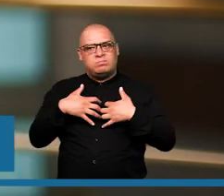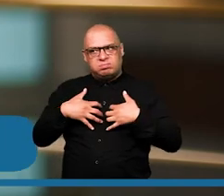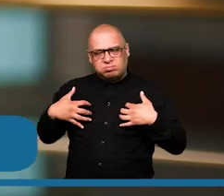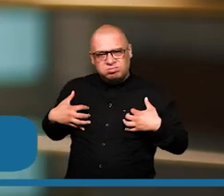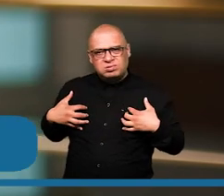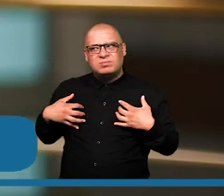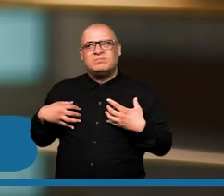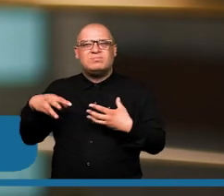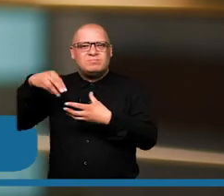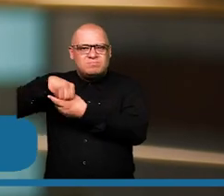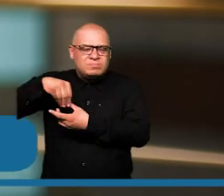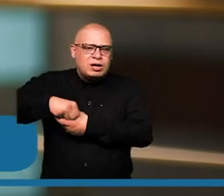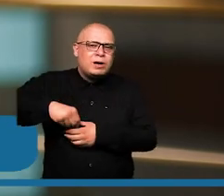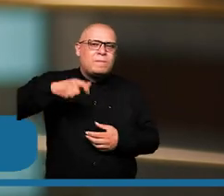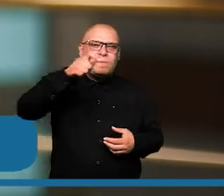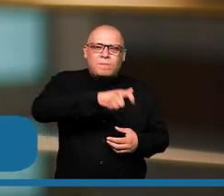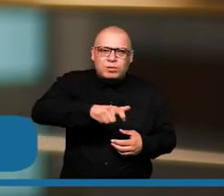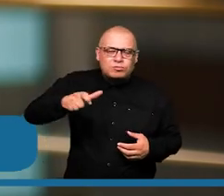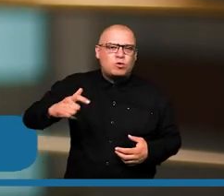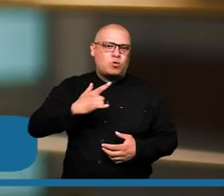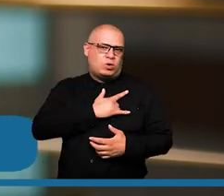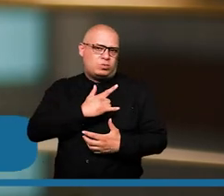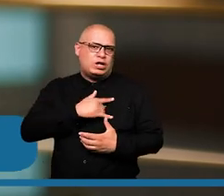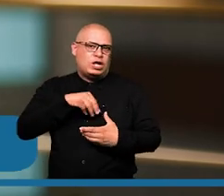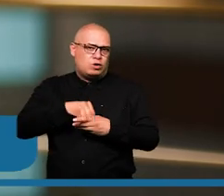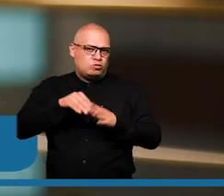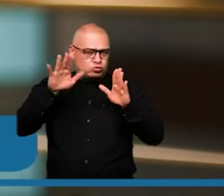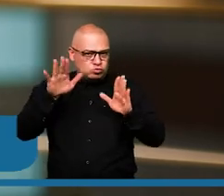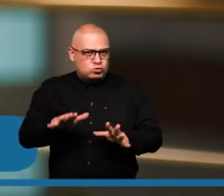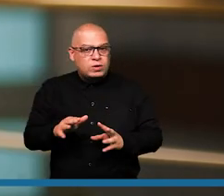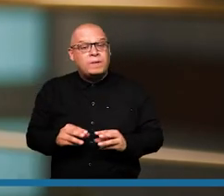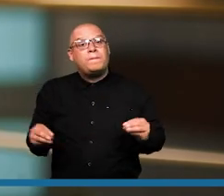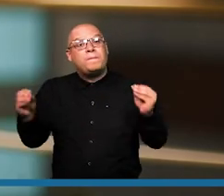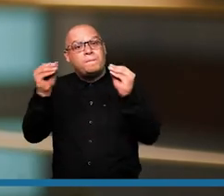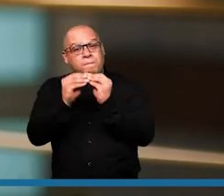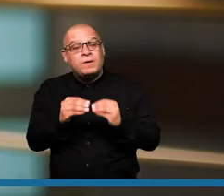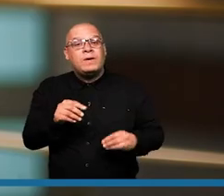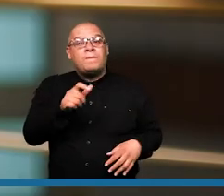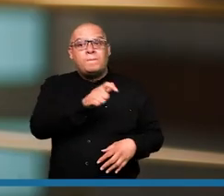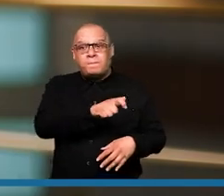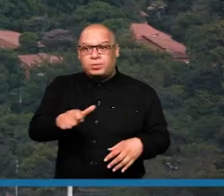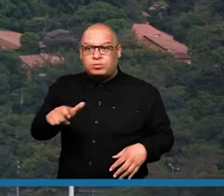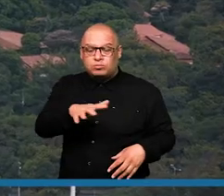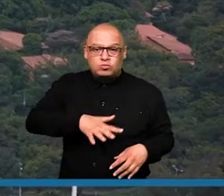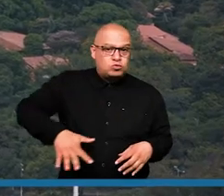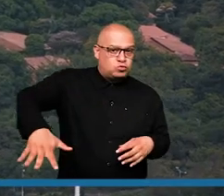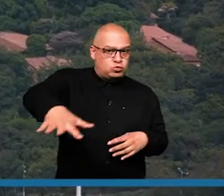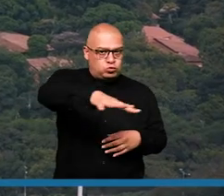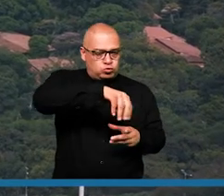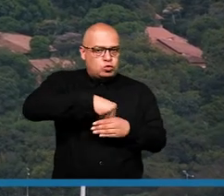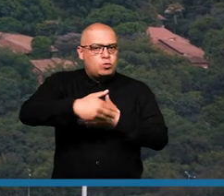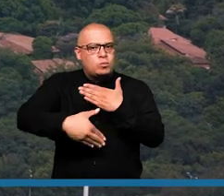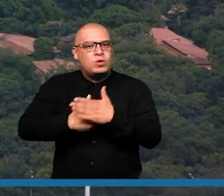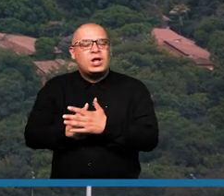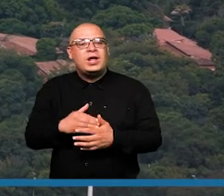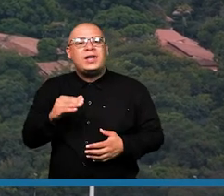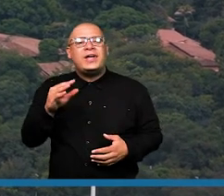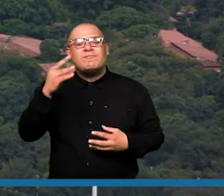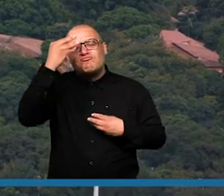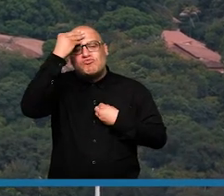principalmente con la población universitaria, pero también con los habitantes del área de influencia del mono tití gris.